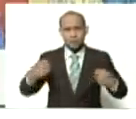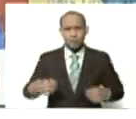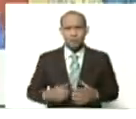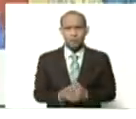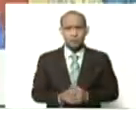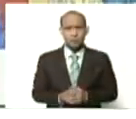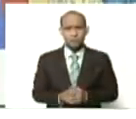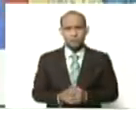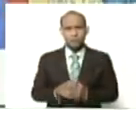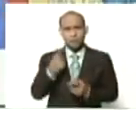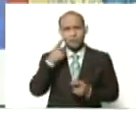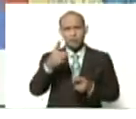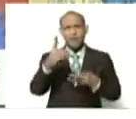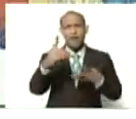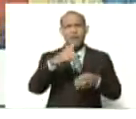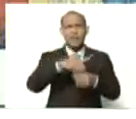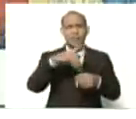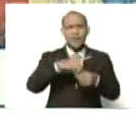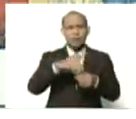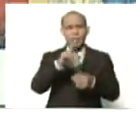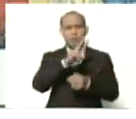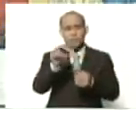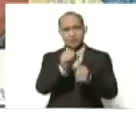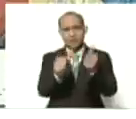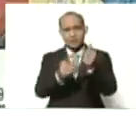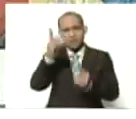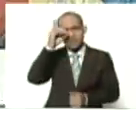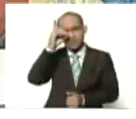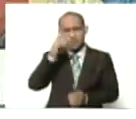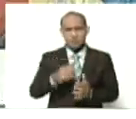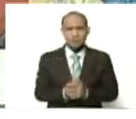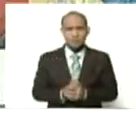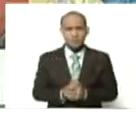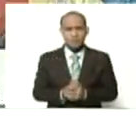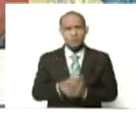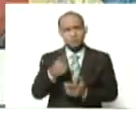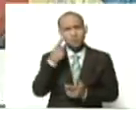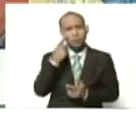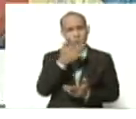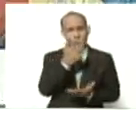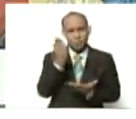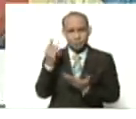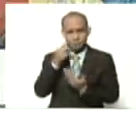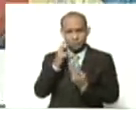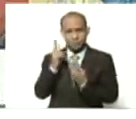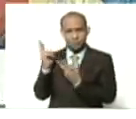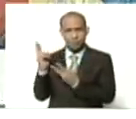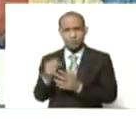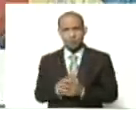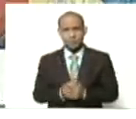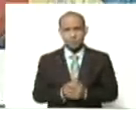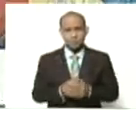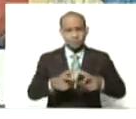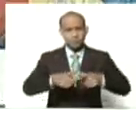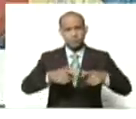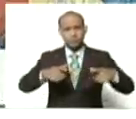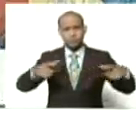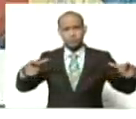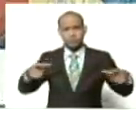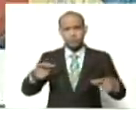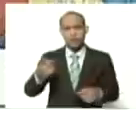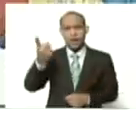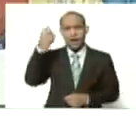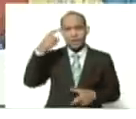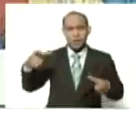Vamos a ver los datos. Tú los tienes, vicepresidenta, compañera vicepresidenta, para que ustedes vean. Ha venido creciendo. Ayer hubo una